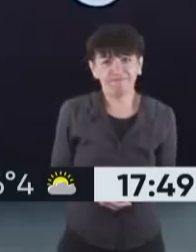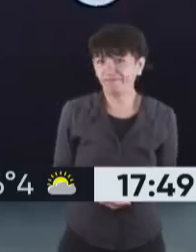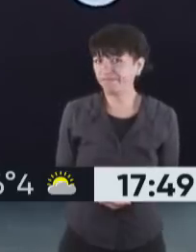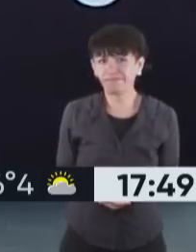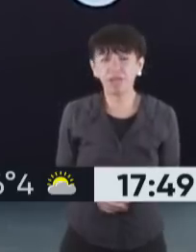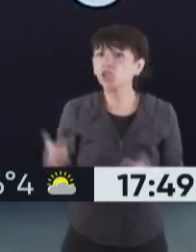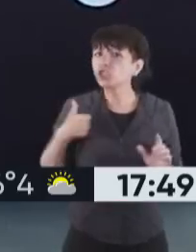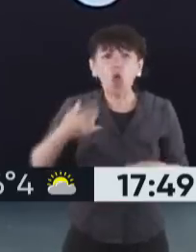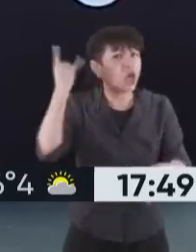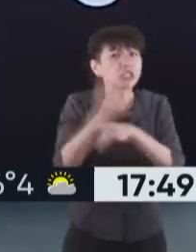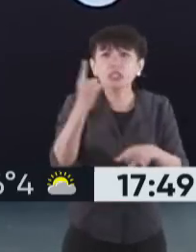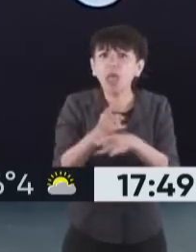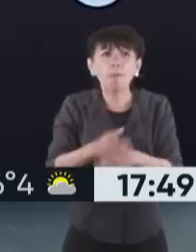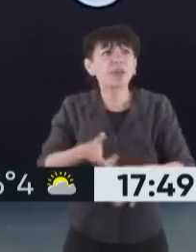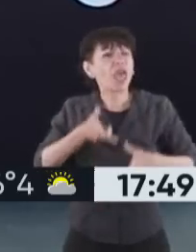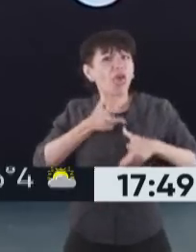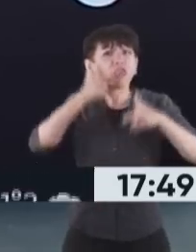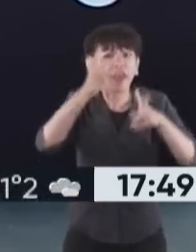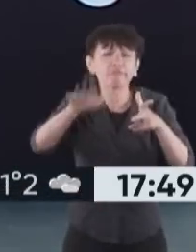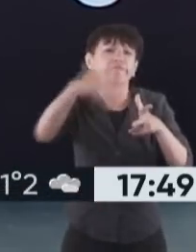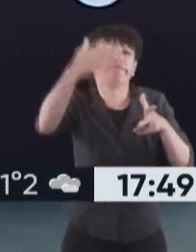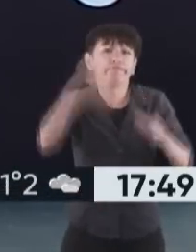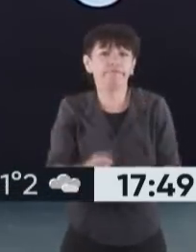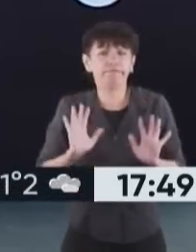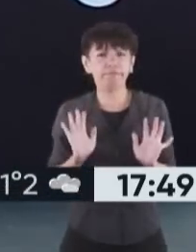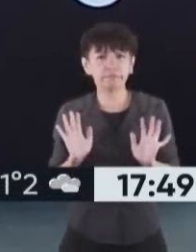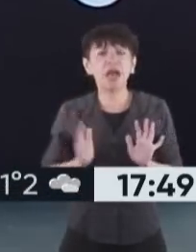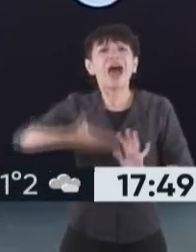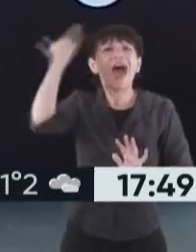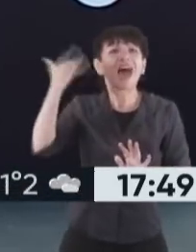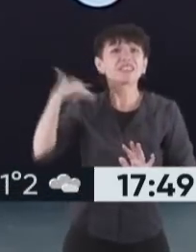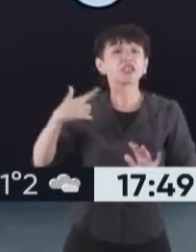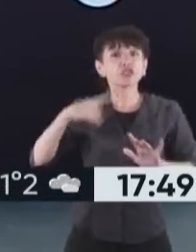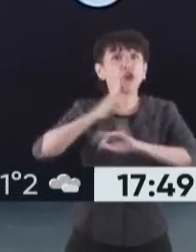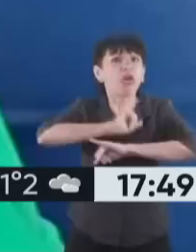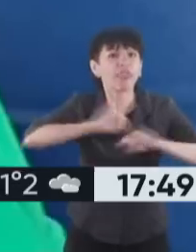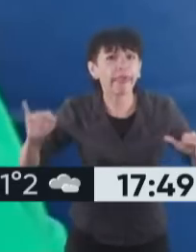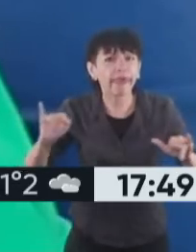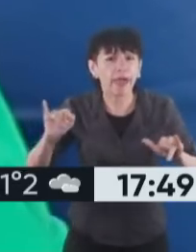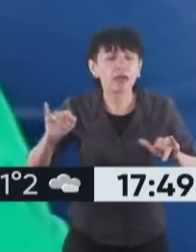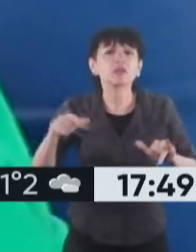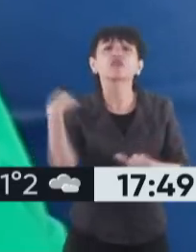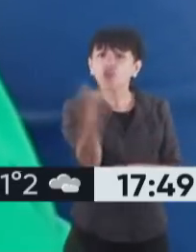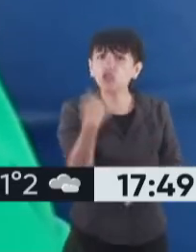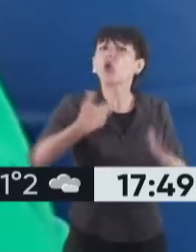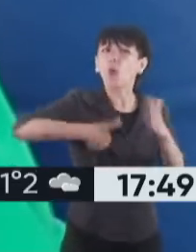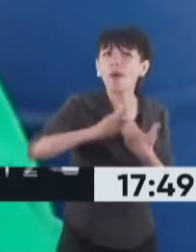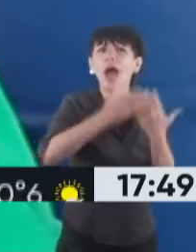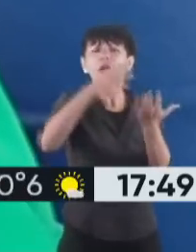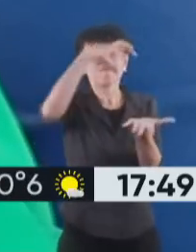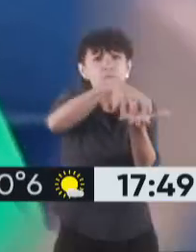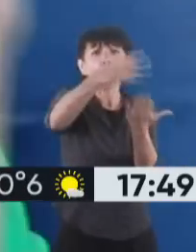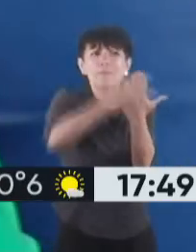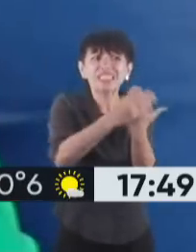lo que creí que debía decir. En aquel entonces dije, vamos a crear un Ministerio de la Vivienda para que alguien